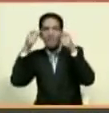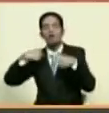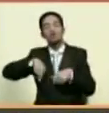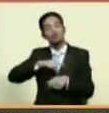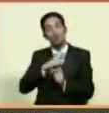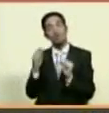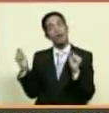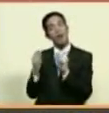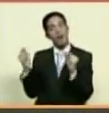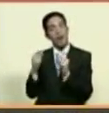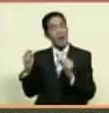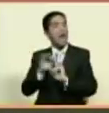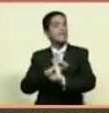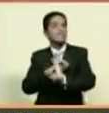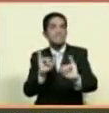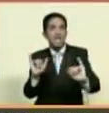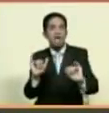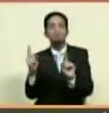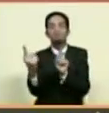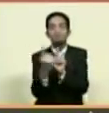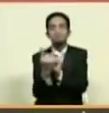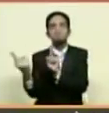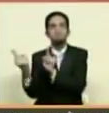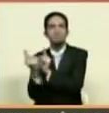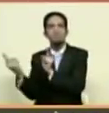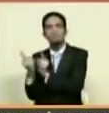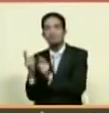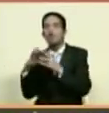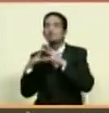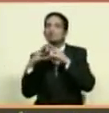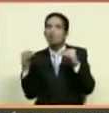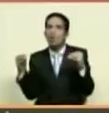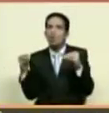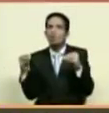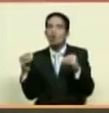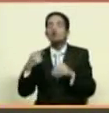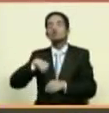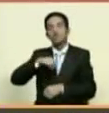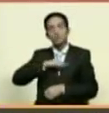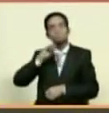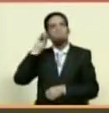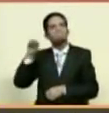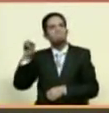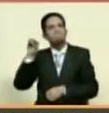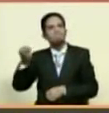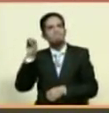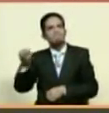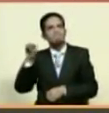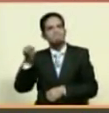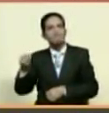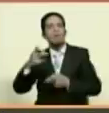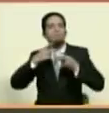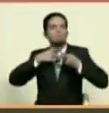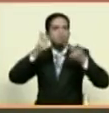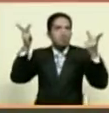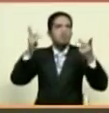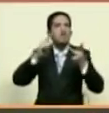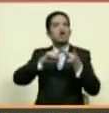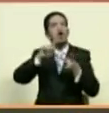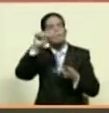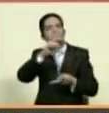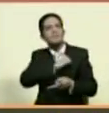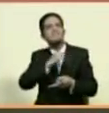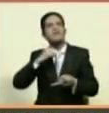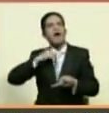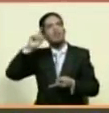conversado con todos y le hemos hecho este llamado en público, en privado,